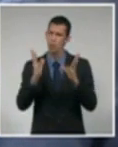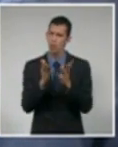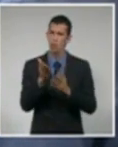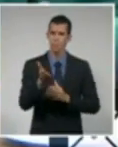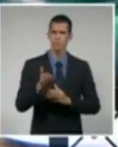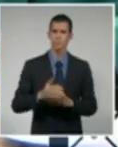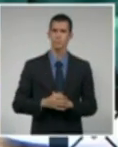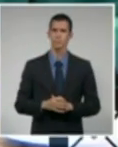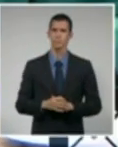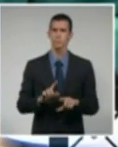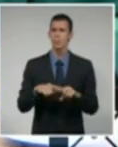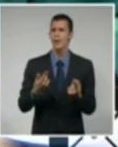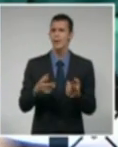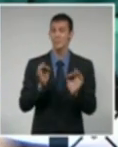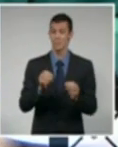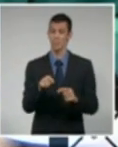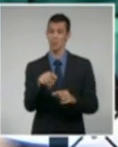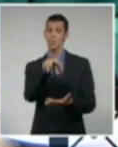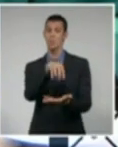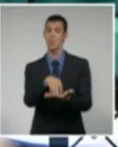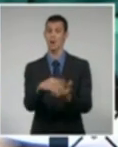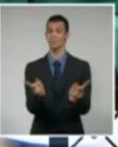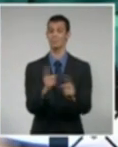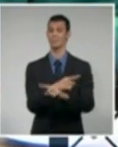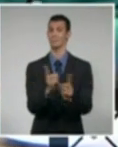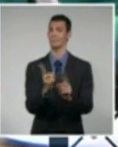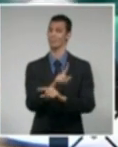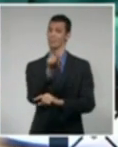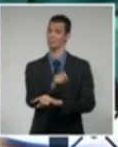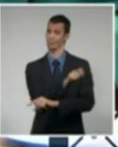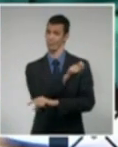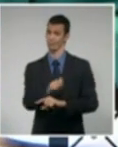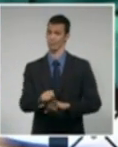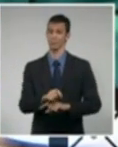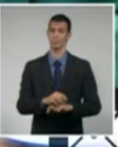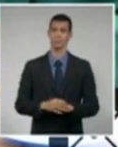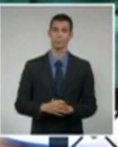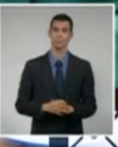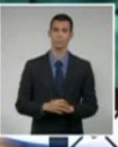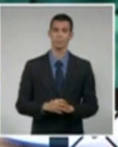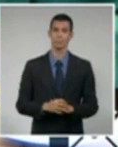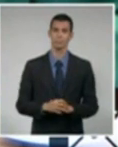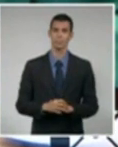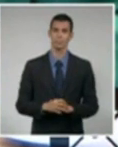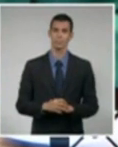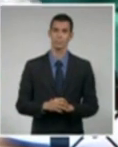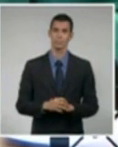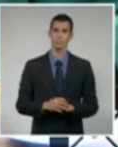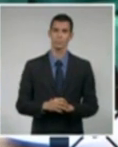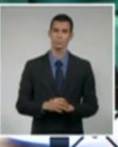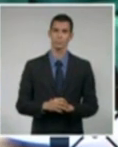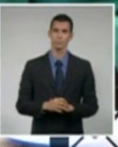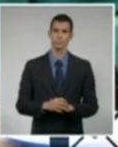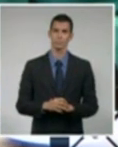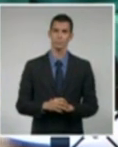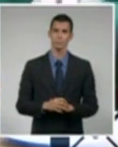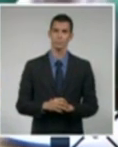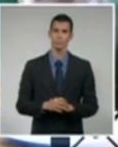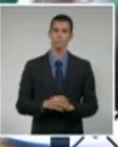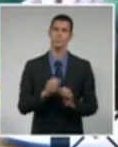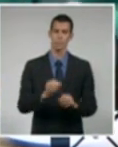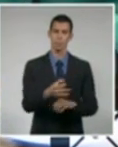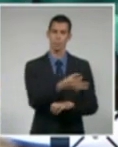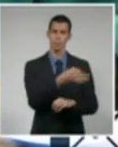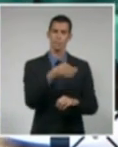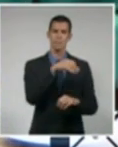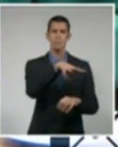por la cercanía incluso de población del municipio de Los Palacios que trabaja en el municipio de San Cristóbal. Y bueno, en La Palma, la zona en cuarentena,